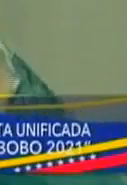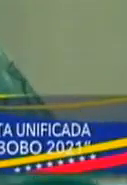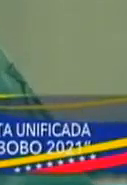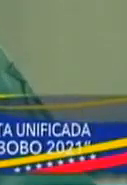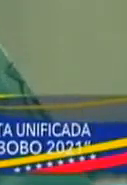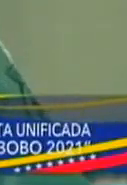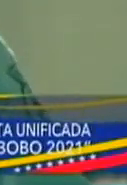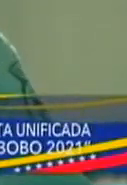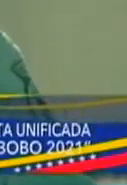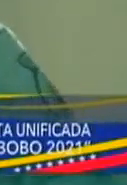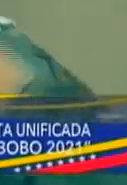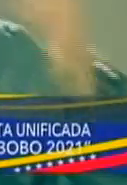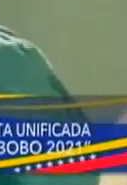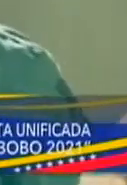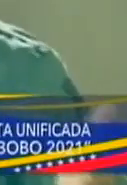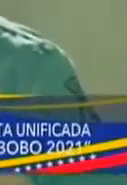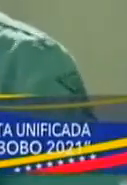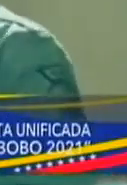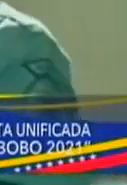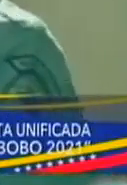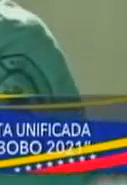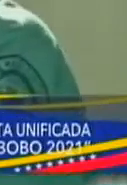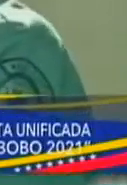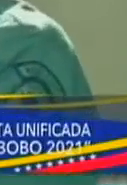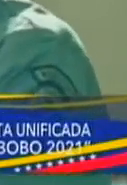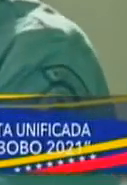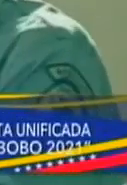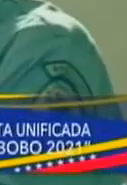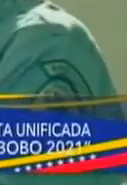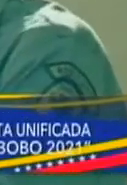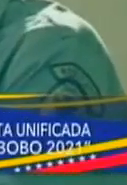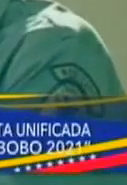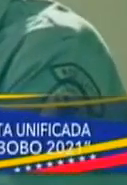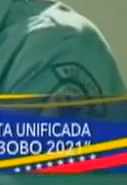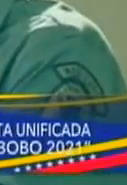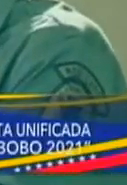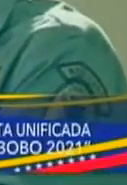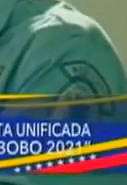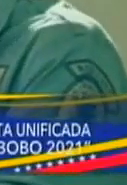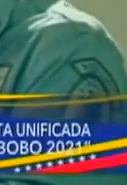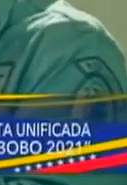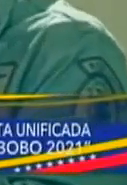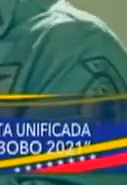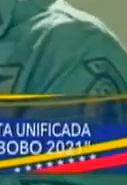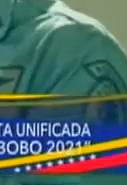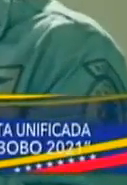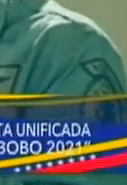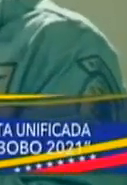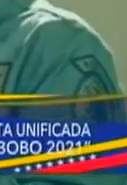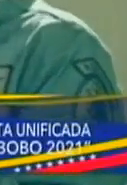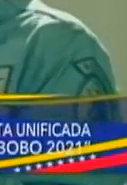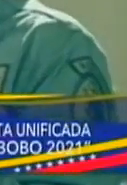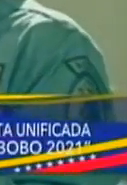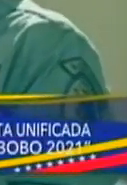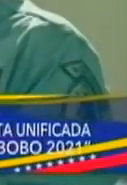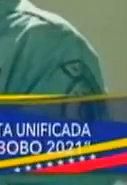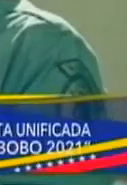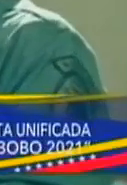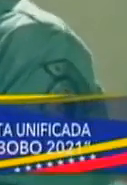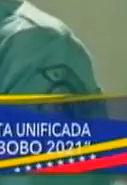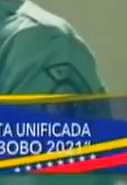las cadenas de contagio para lo malo y procrear y hacer cada día más fuerte lo bueno, lo justo,